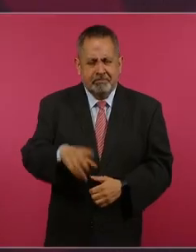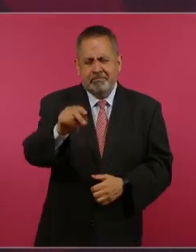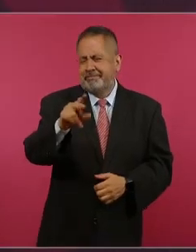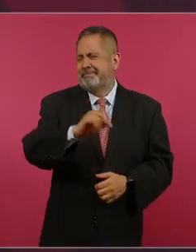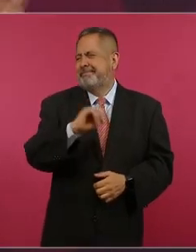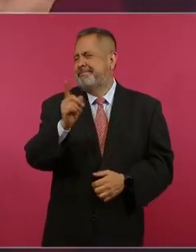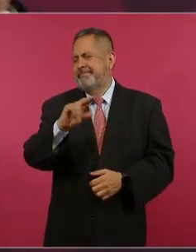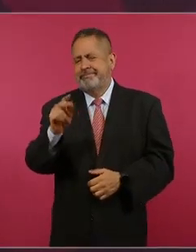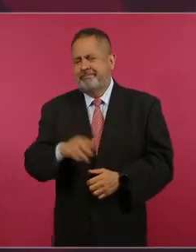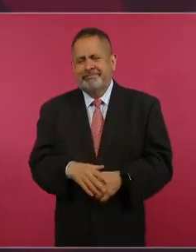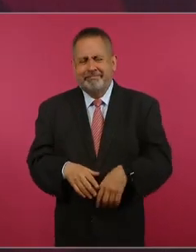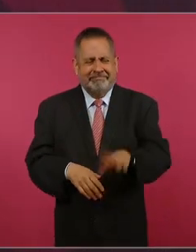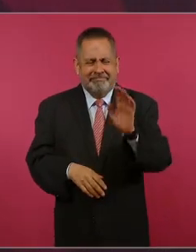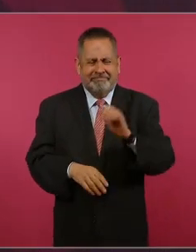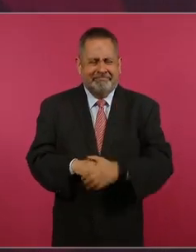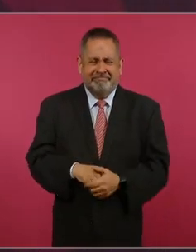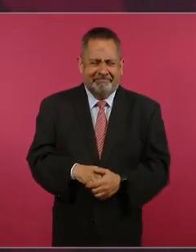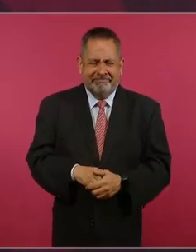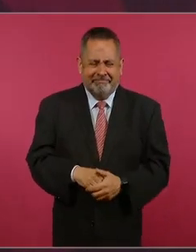No, ellos tienen